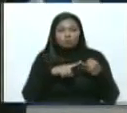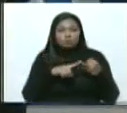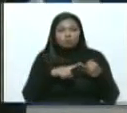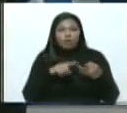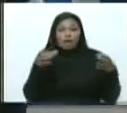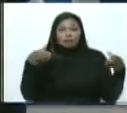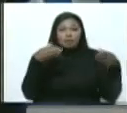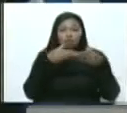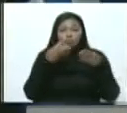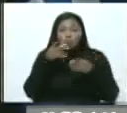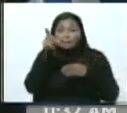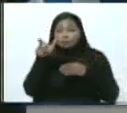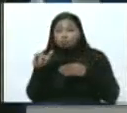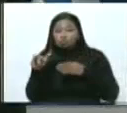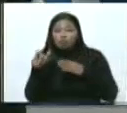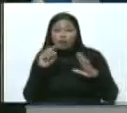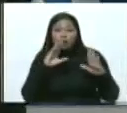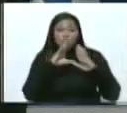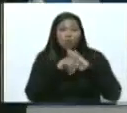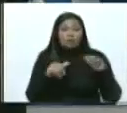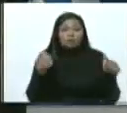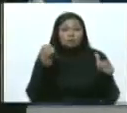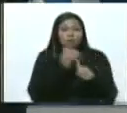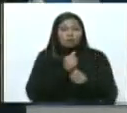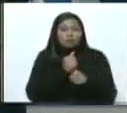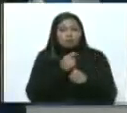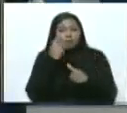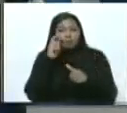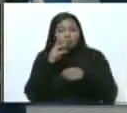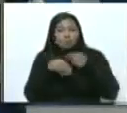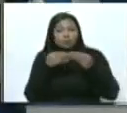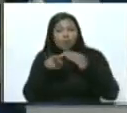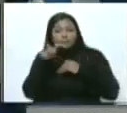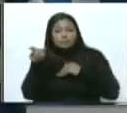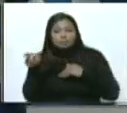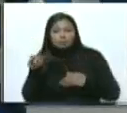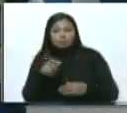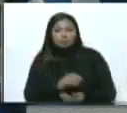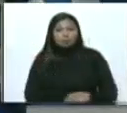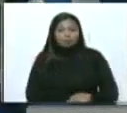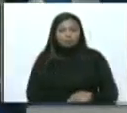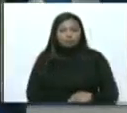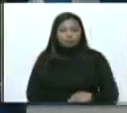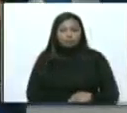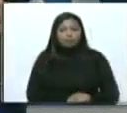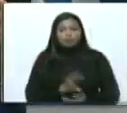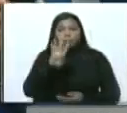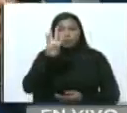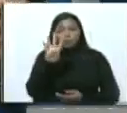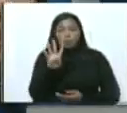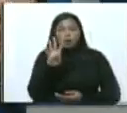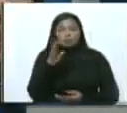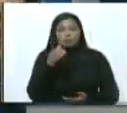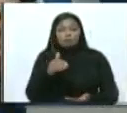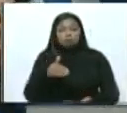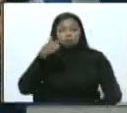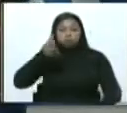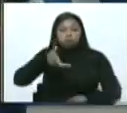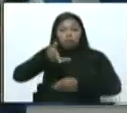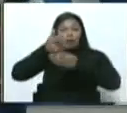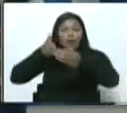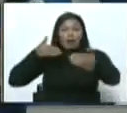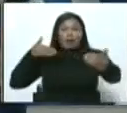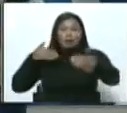este grupo delincuencial se le incautaron, vean cómo andan esta gente, 4 armas de fuego largas,